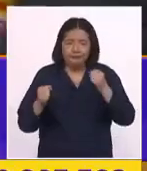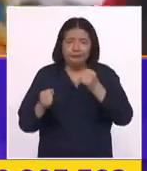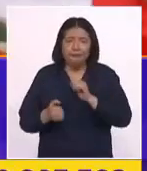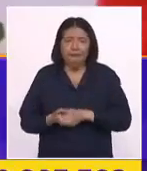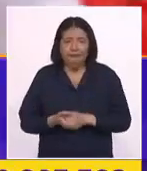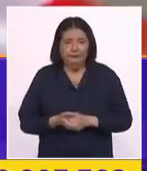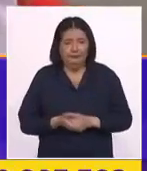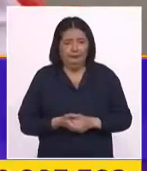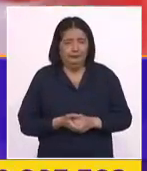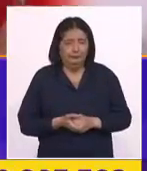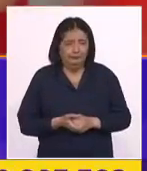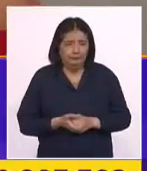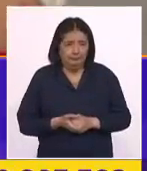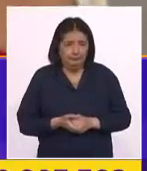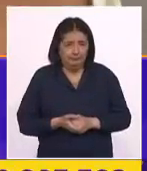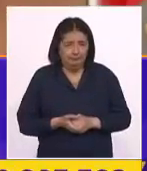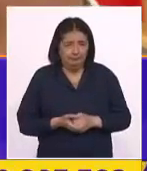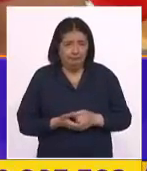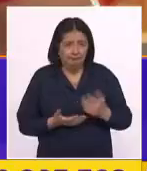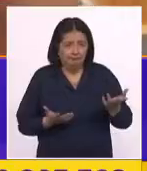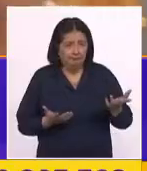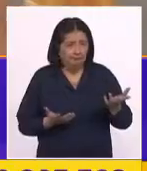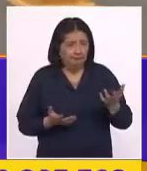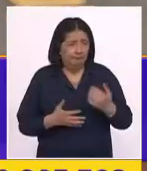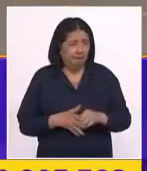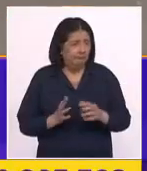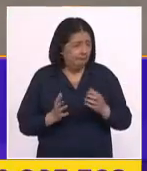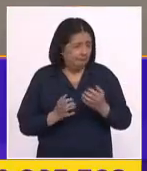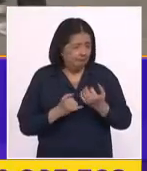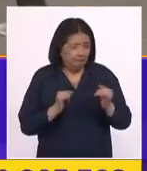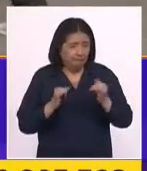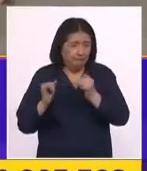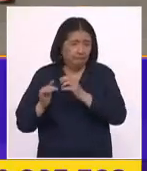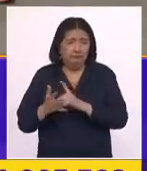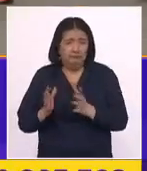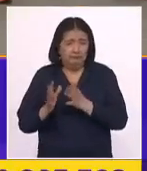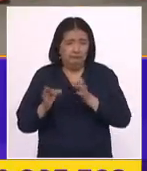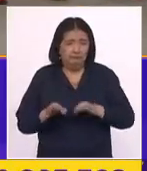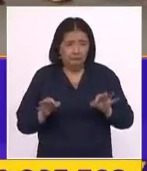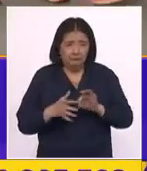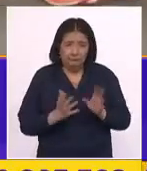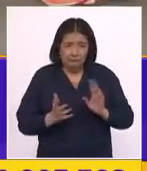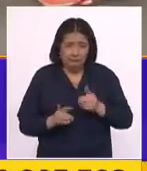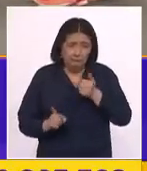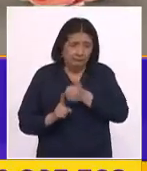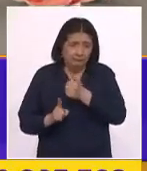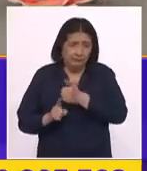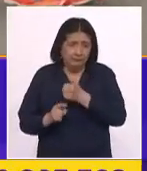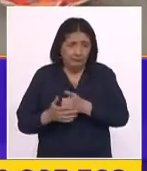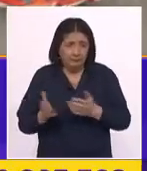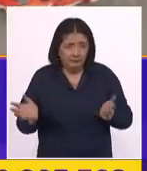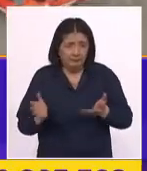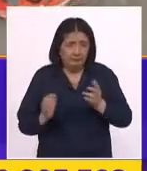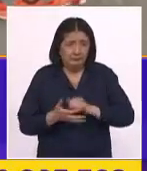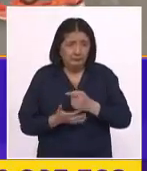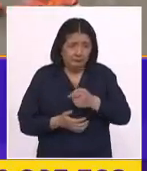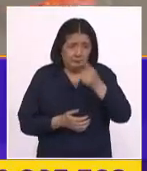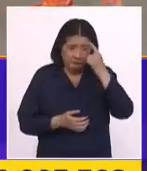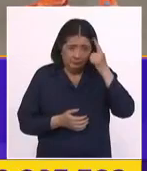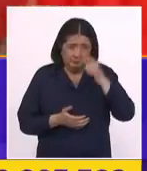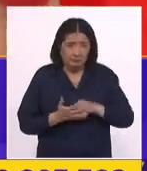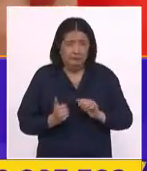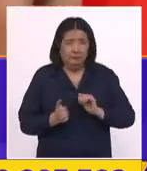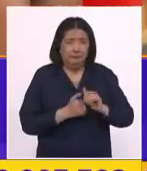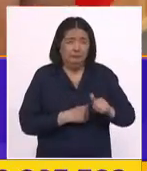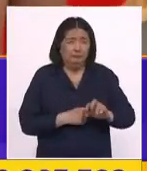deportista, justamente en disciplinas individuales la cabeza es fundamental. Tienes que luchar contigo y motivarte a ti misma. ¿Qué pensabas cuando pasabas los